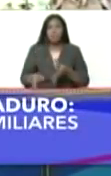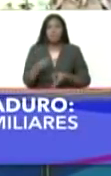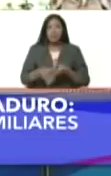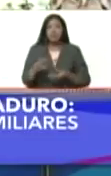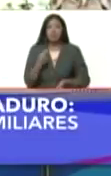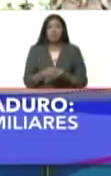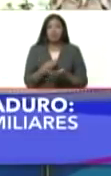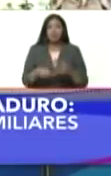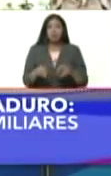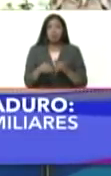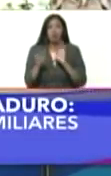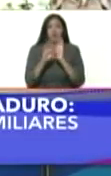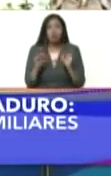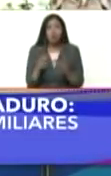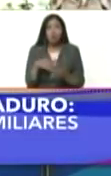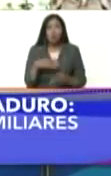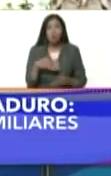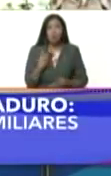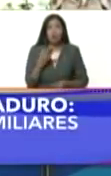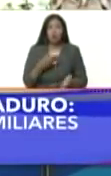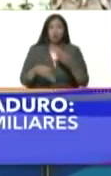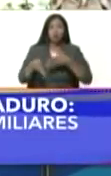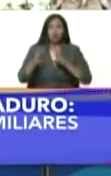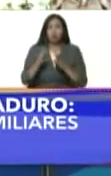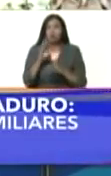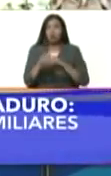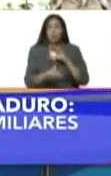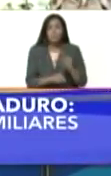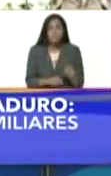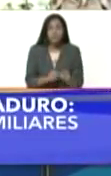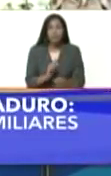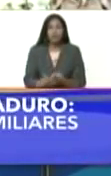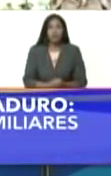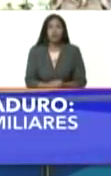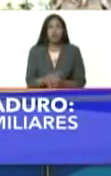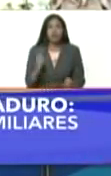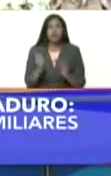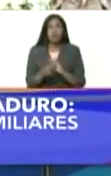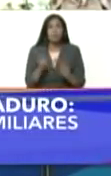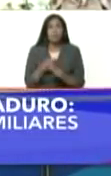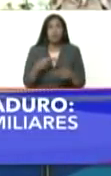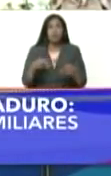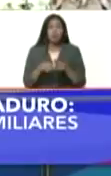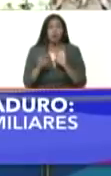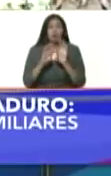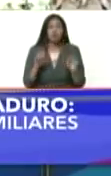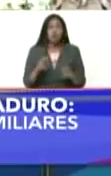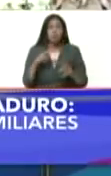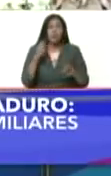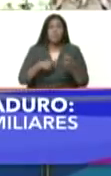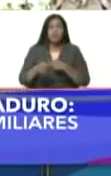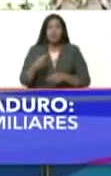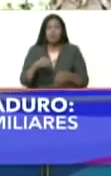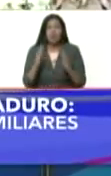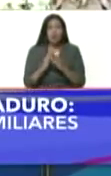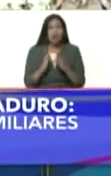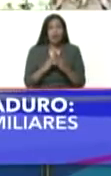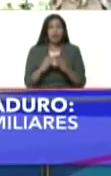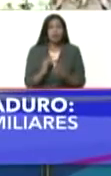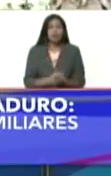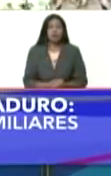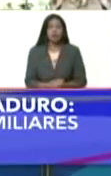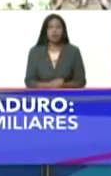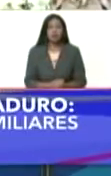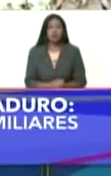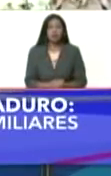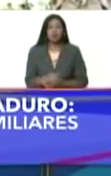en petro para que puedan construir, comprar, intercambiar, vender sus viviendas,